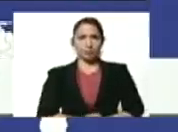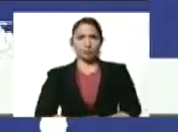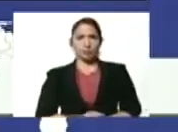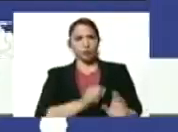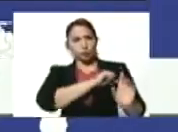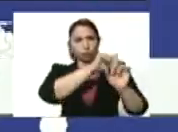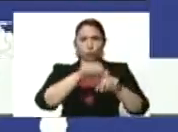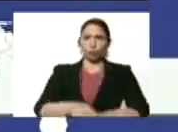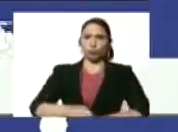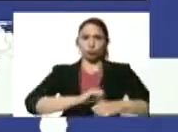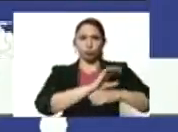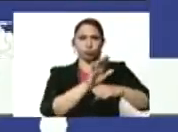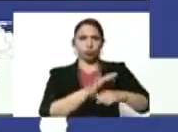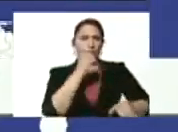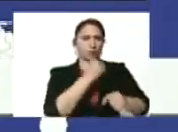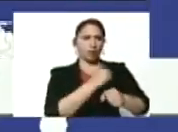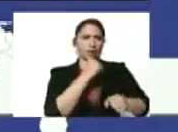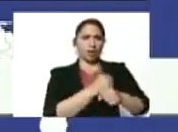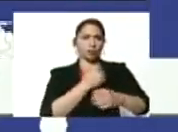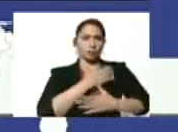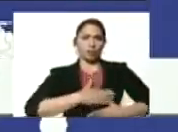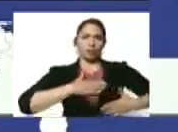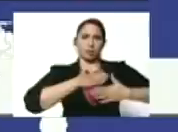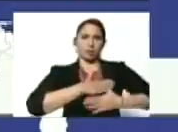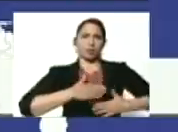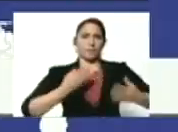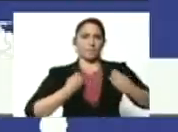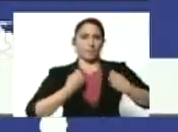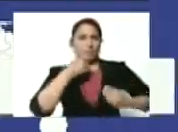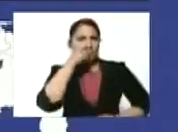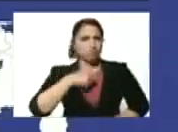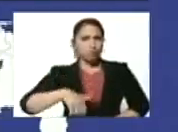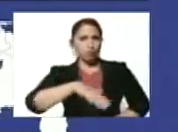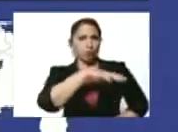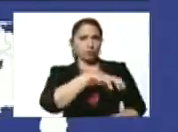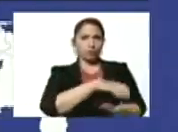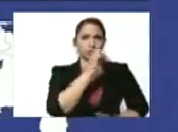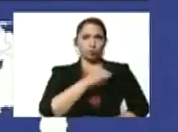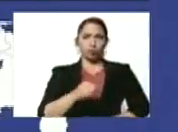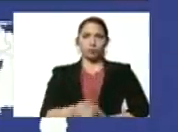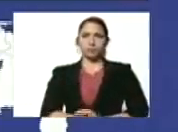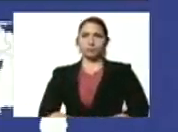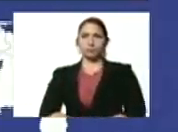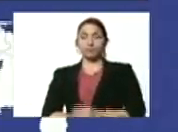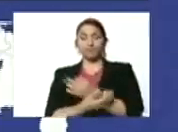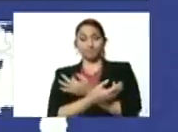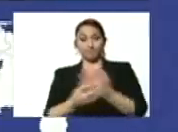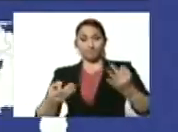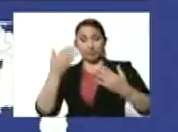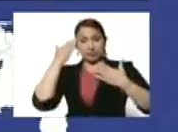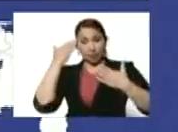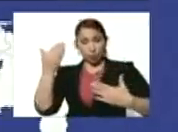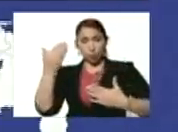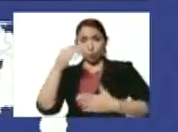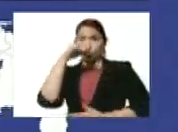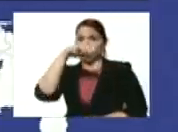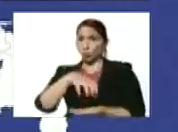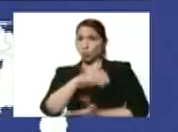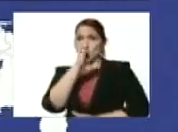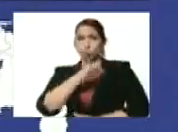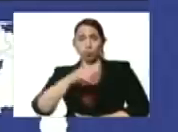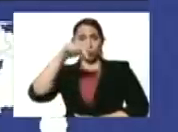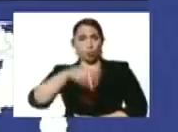seguimos trabajando por el bienestar y la calidad de vida del pueblo zuliano. Excelente, un saludo al Zulia. El Zulia estuvo